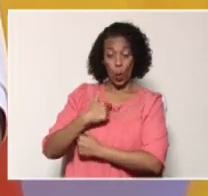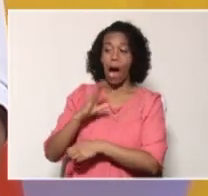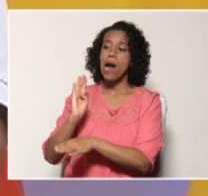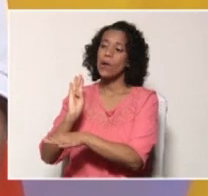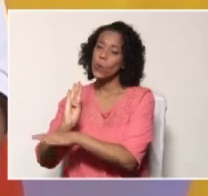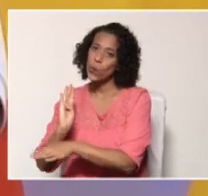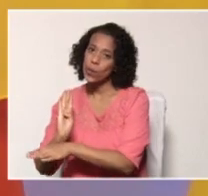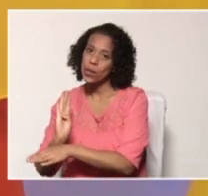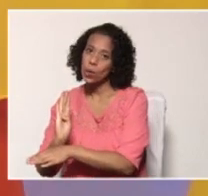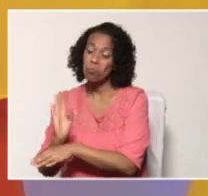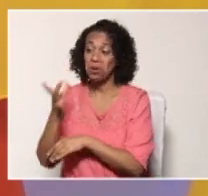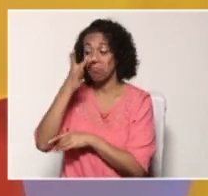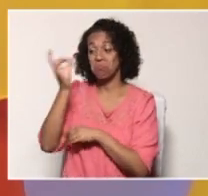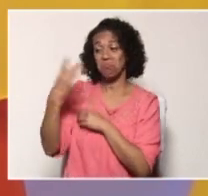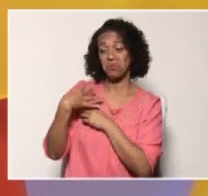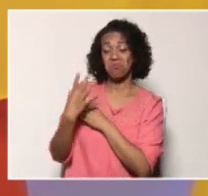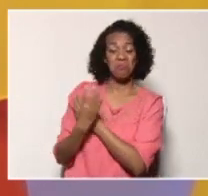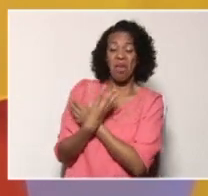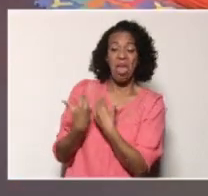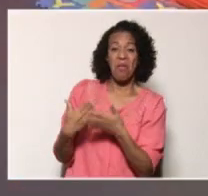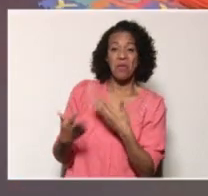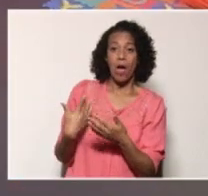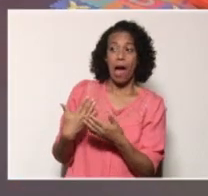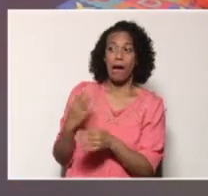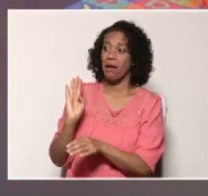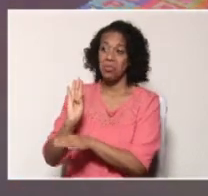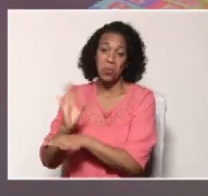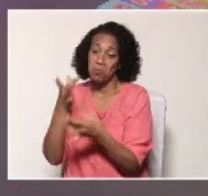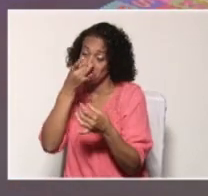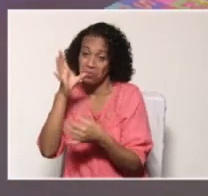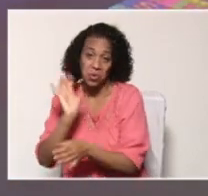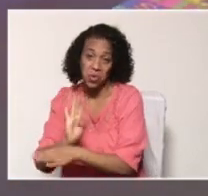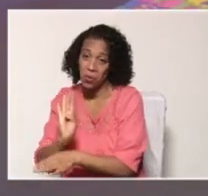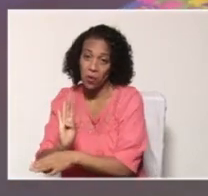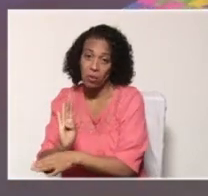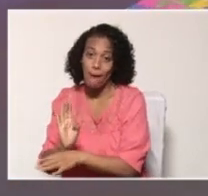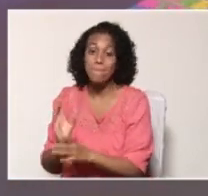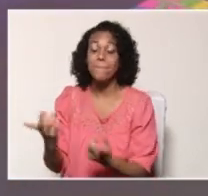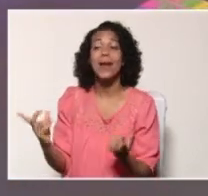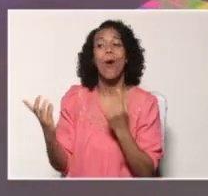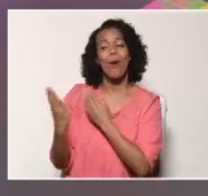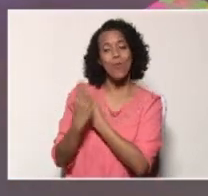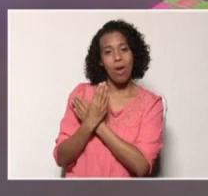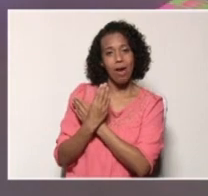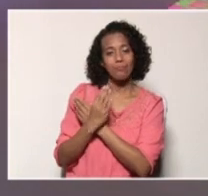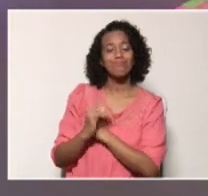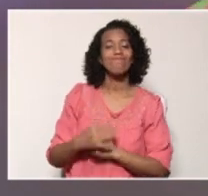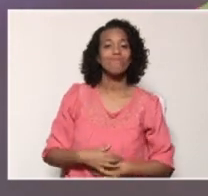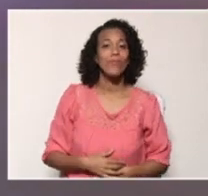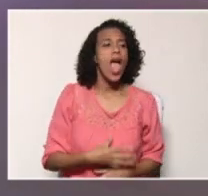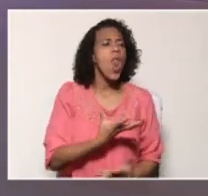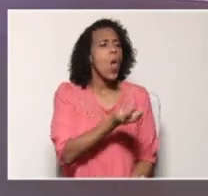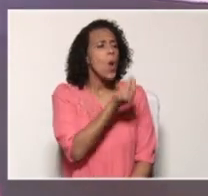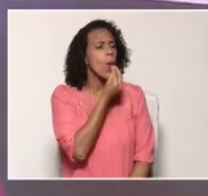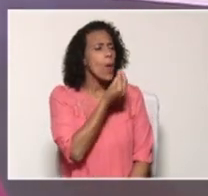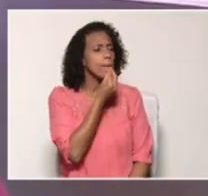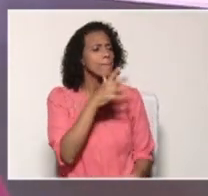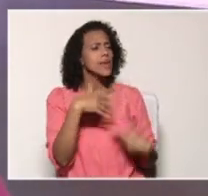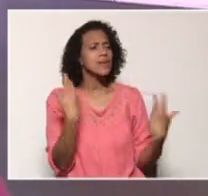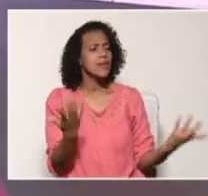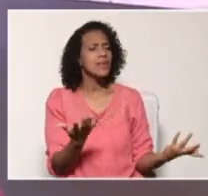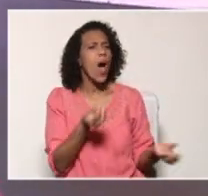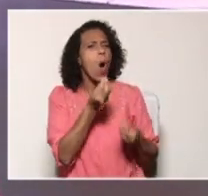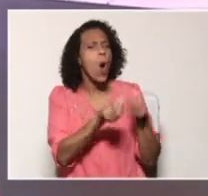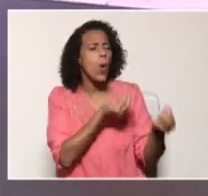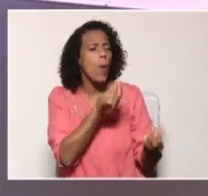cuido. Muy bien, por supuesto que es así, Inés. Y bueno, los alimentos, qué interesante. ¿Cómo lo vamos a